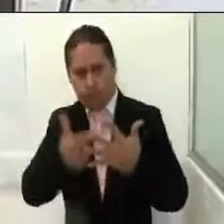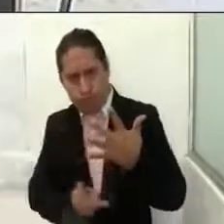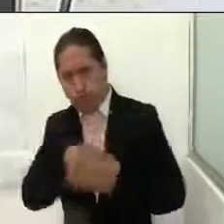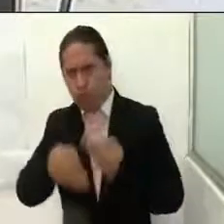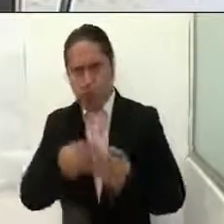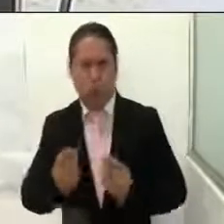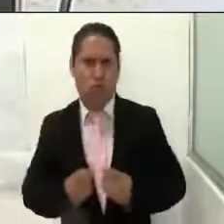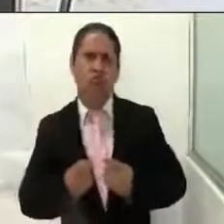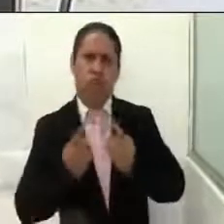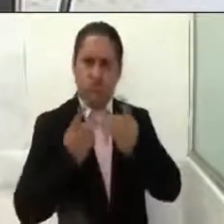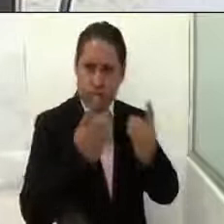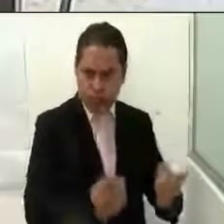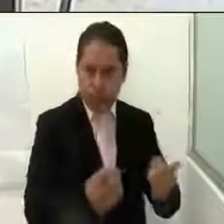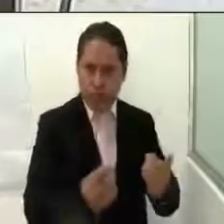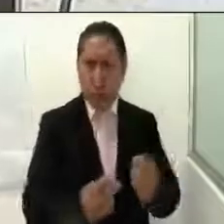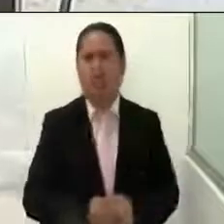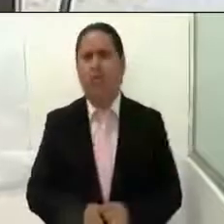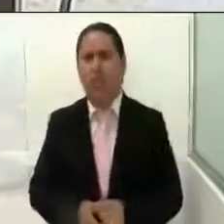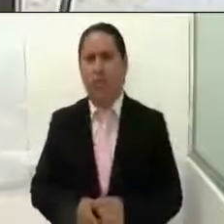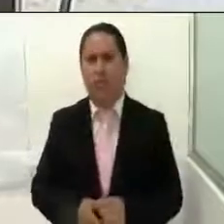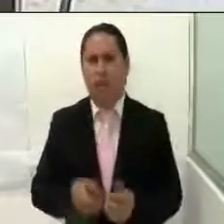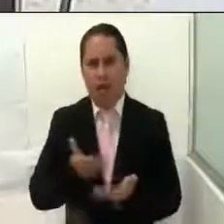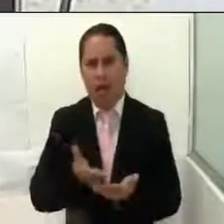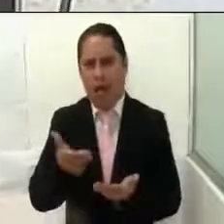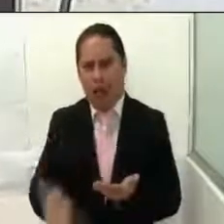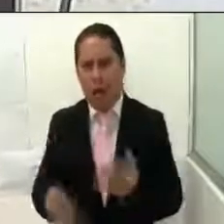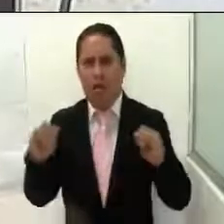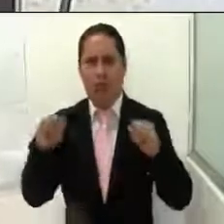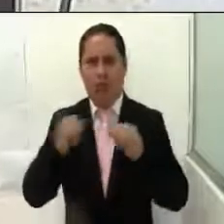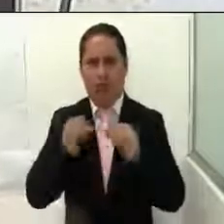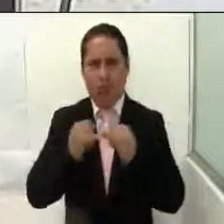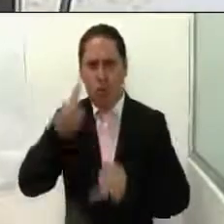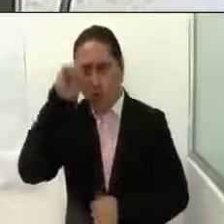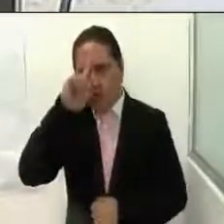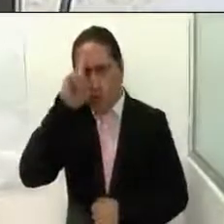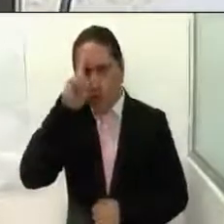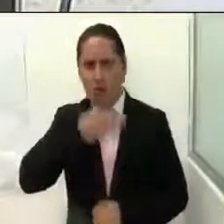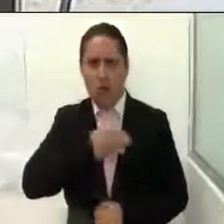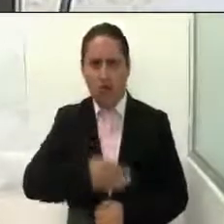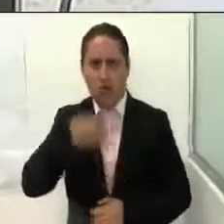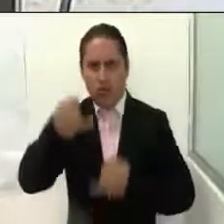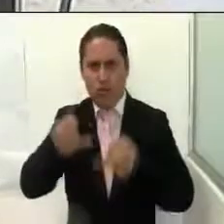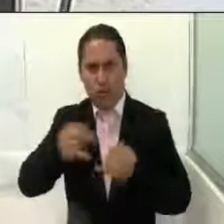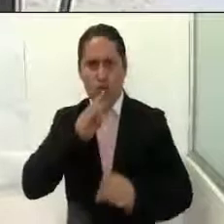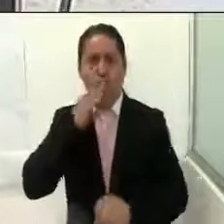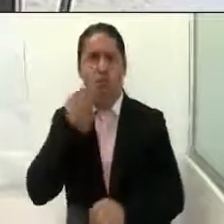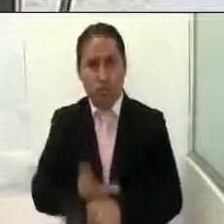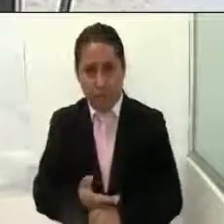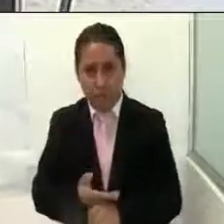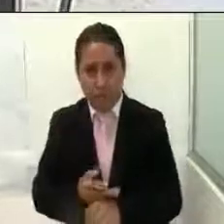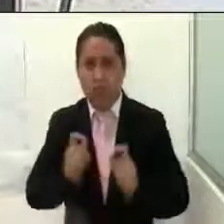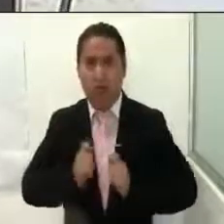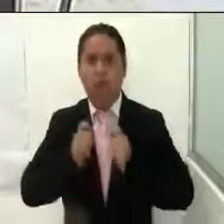obtenidos en el actuar de este instituto de la consejería jurídica y de asistencia legal a mi cargo quedando a sus